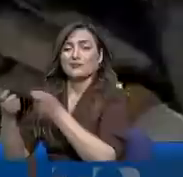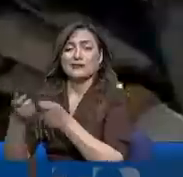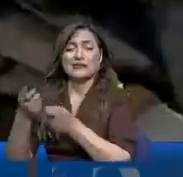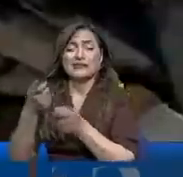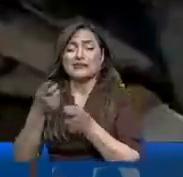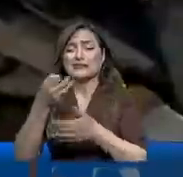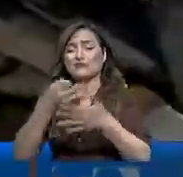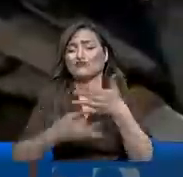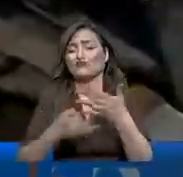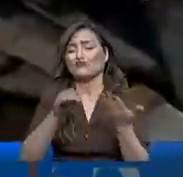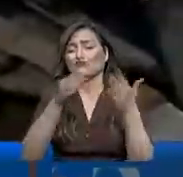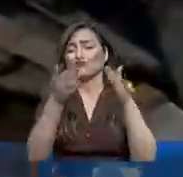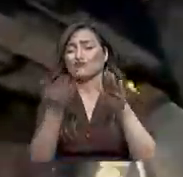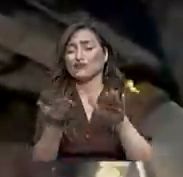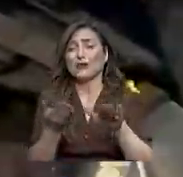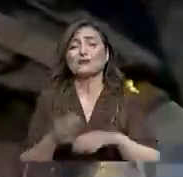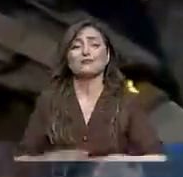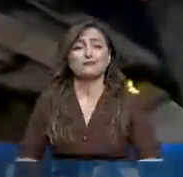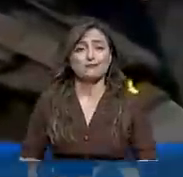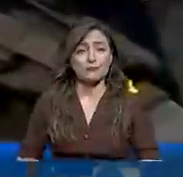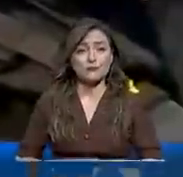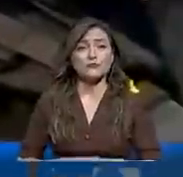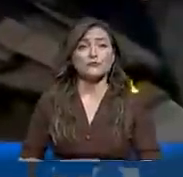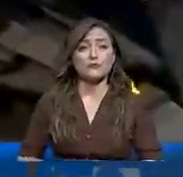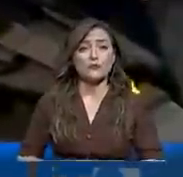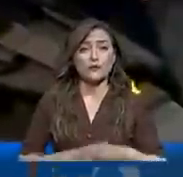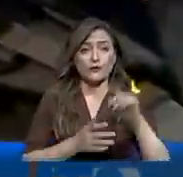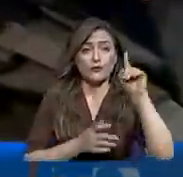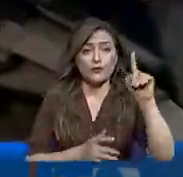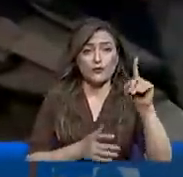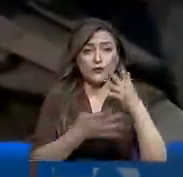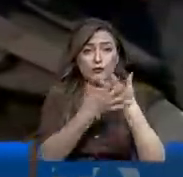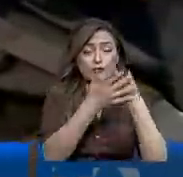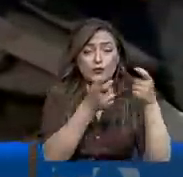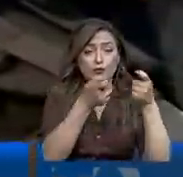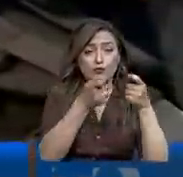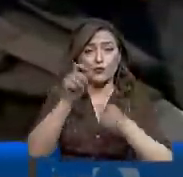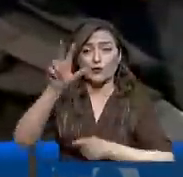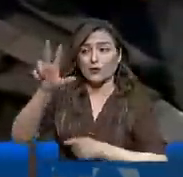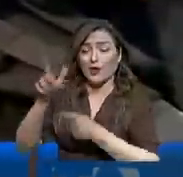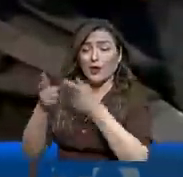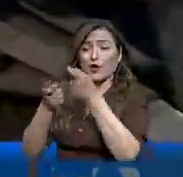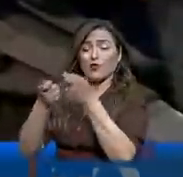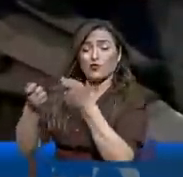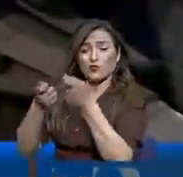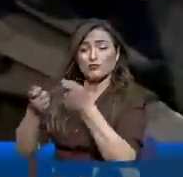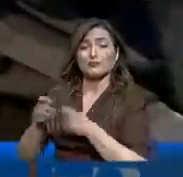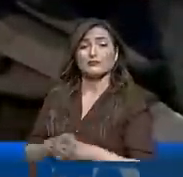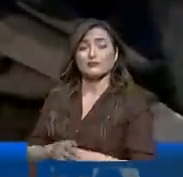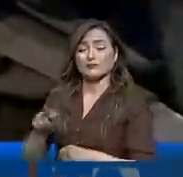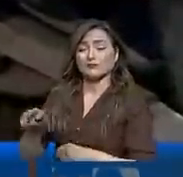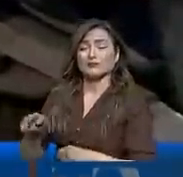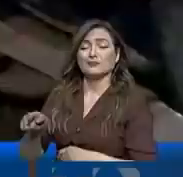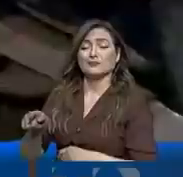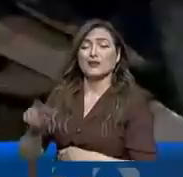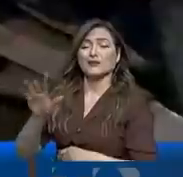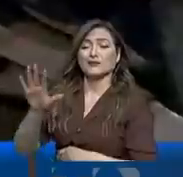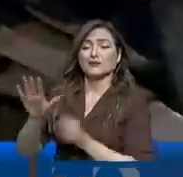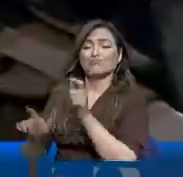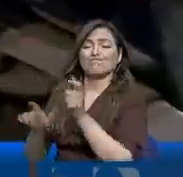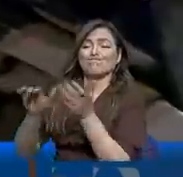dejarlos así que estamos el mando de los pabellones del 1 el 3 donde ahí tenemos cuatro fases de cinco